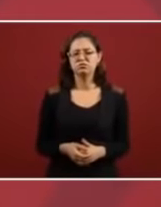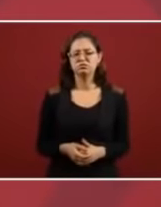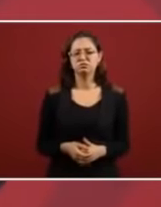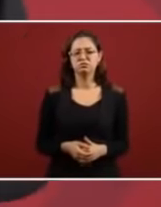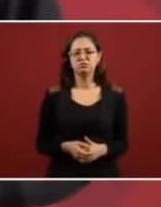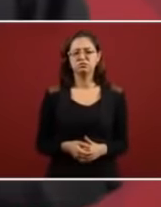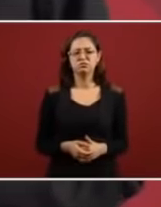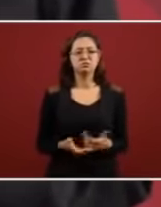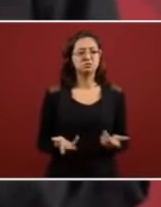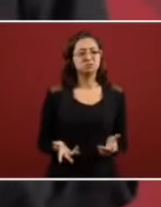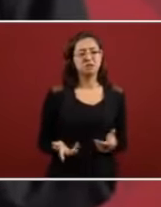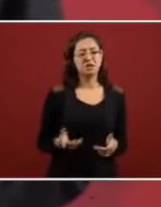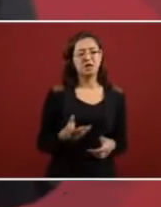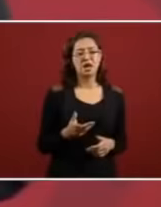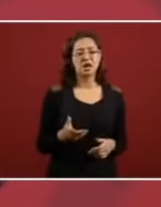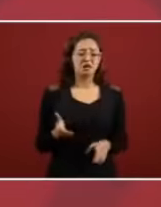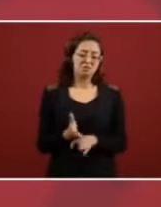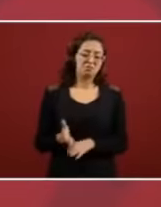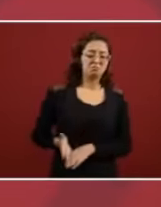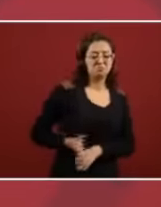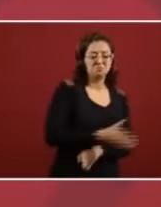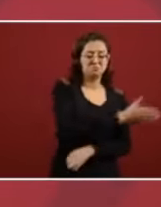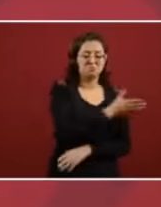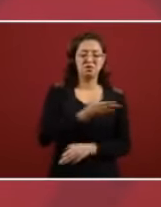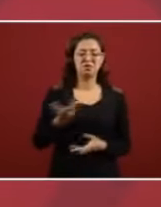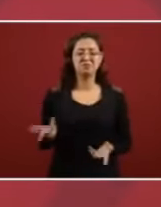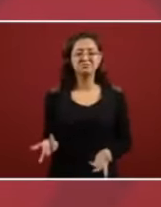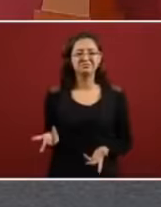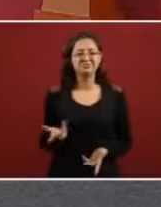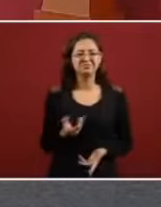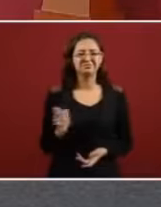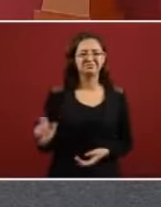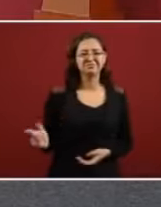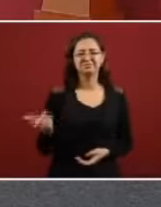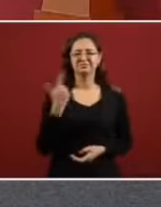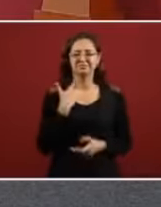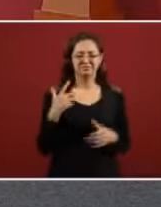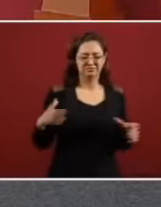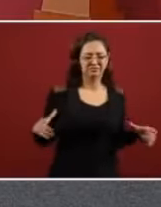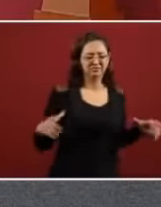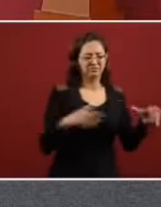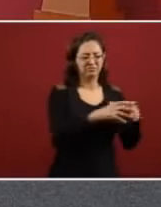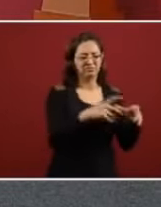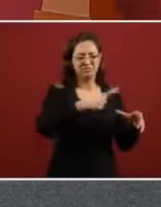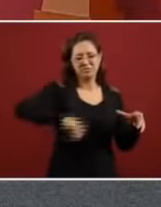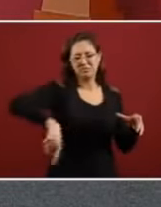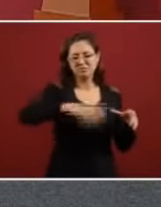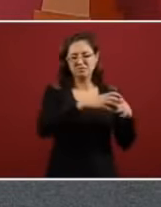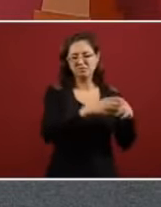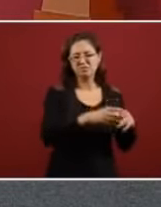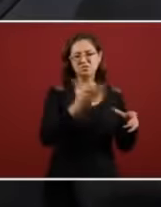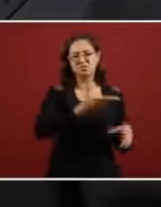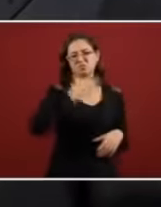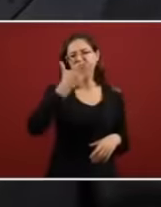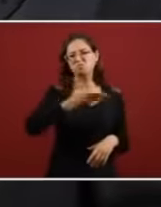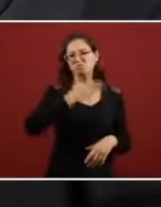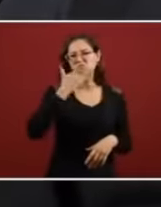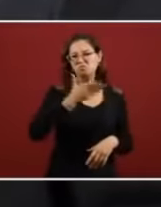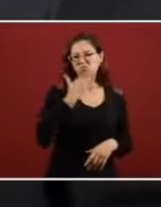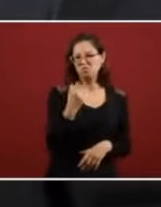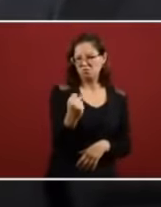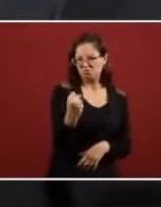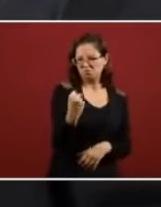el uso de la fuerza por un sector un agrupamiento